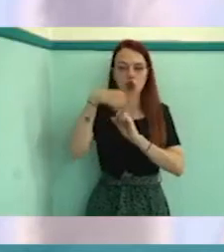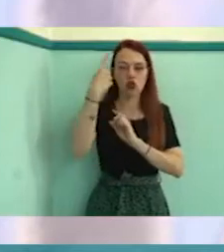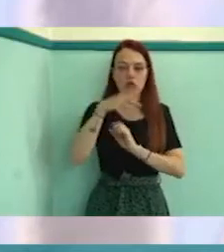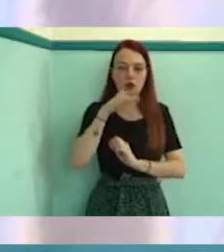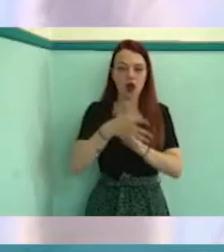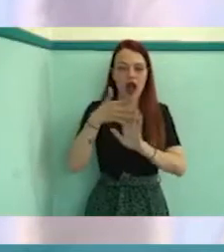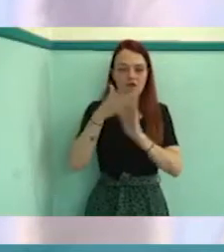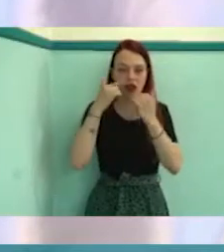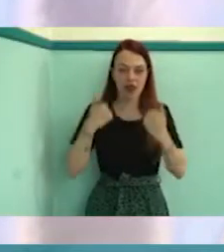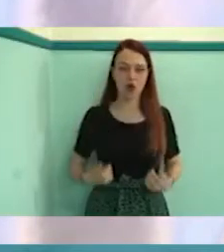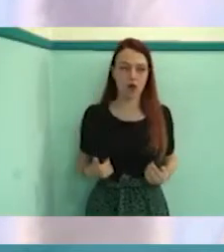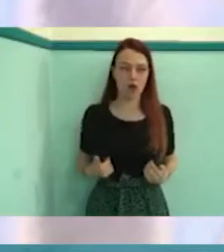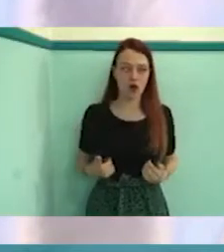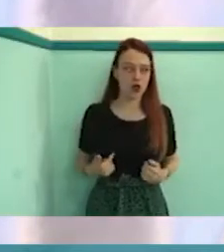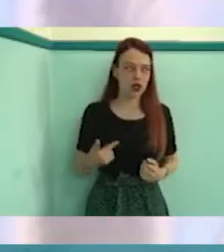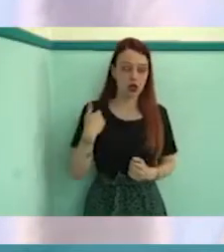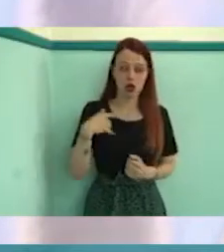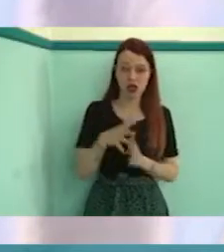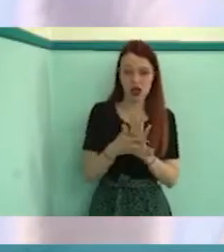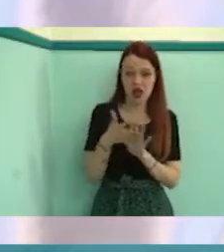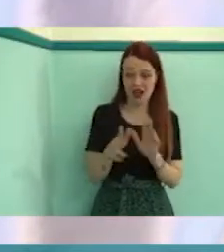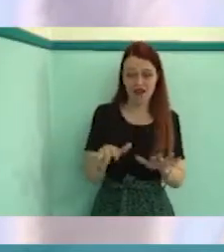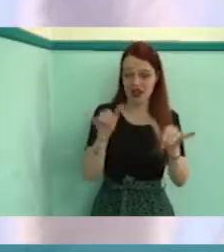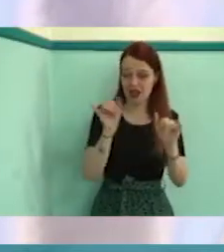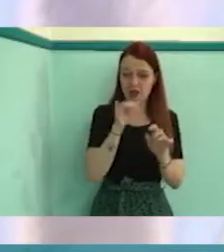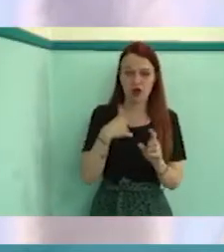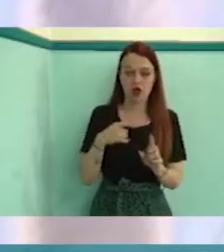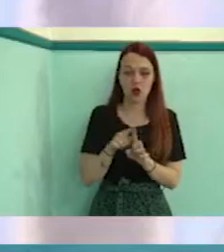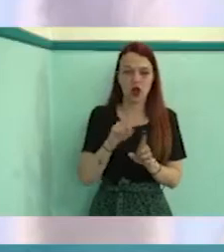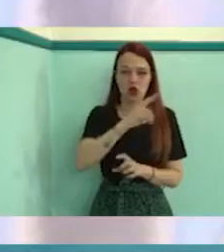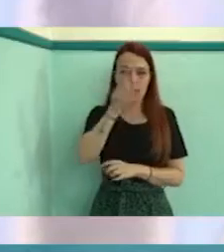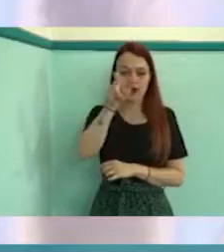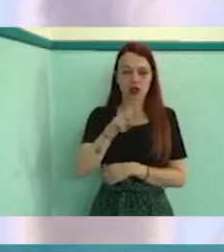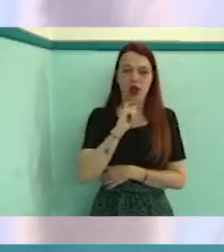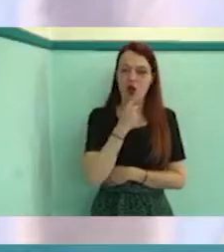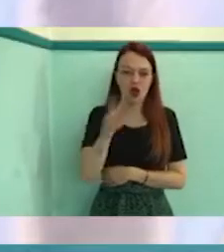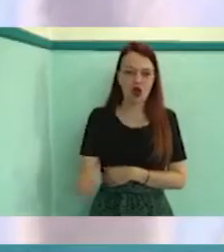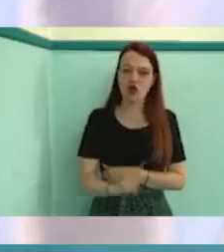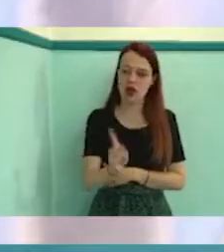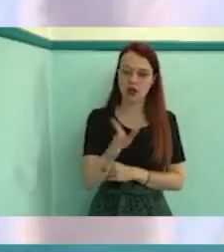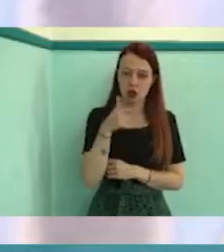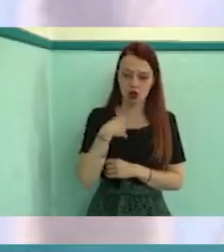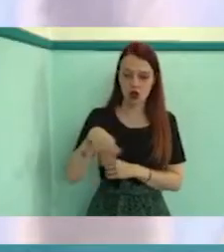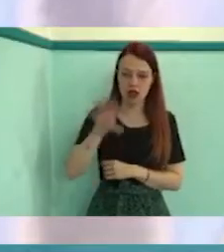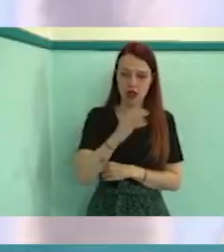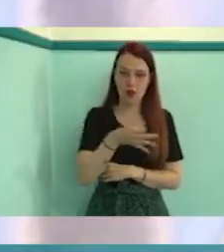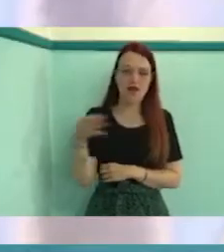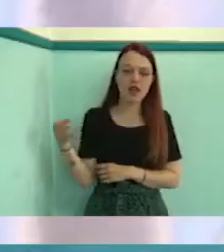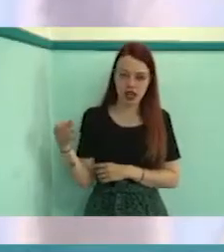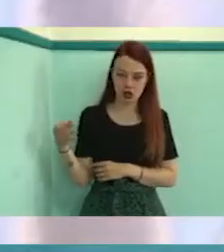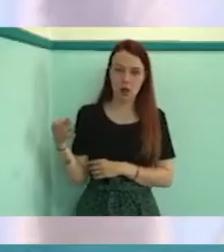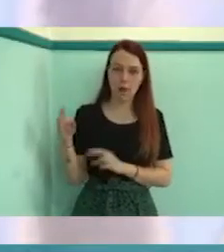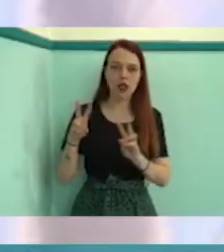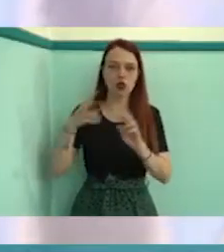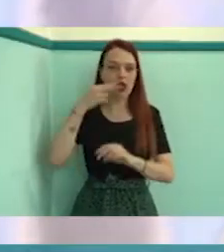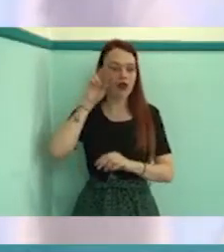eh Es que yo ya no voy a entrar en estas conversaciones y no es desde el odio hacia otra persona es o sea yo comprendo perfectamente la la la experiencia